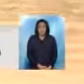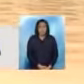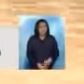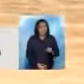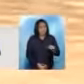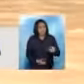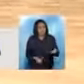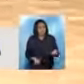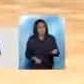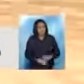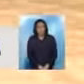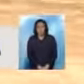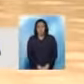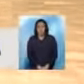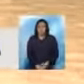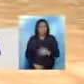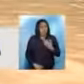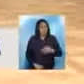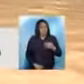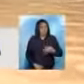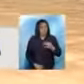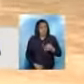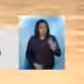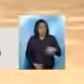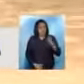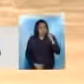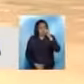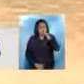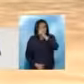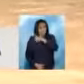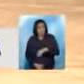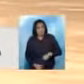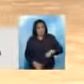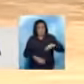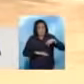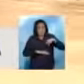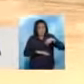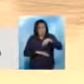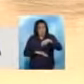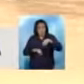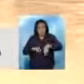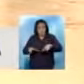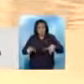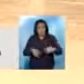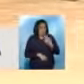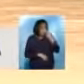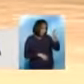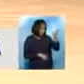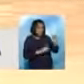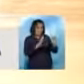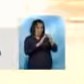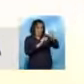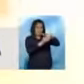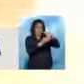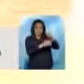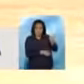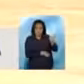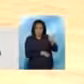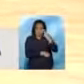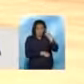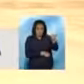Sí, bueno, en verdad ya se hace dificultoso caminar por este sitio. Mira, eso es lo que era un banco. El agua ya